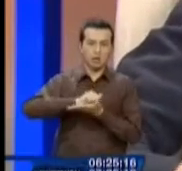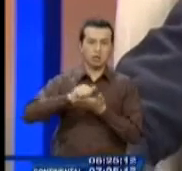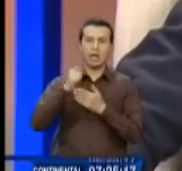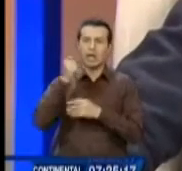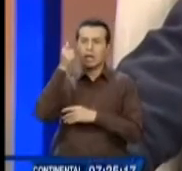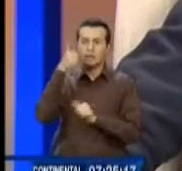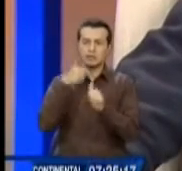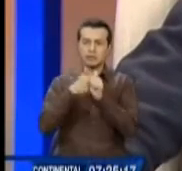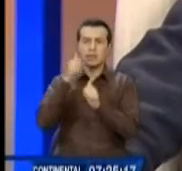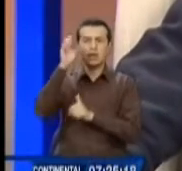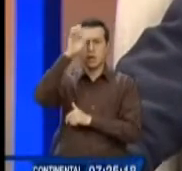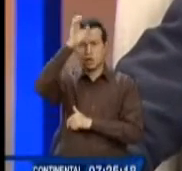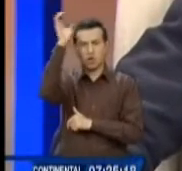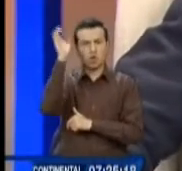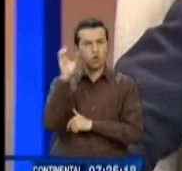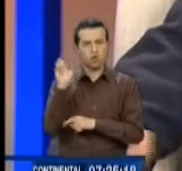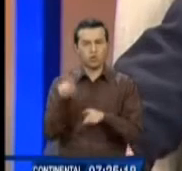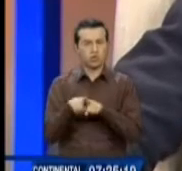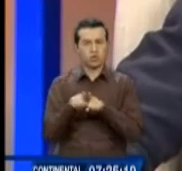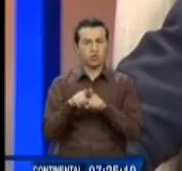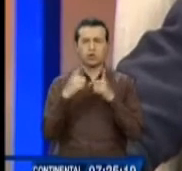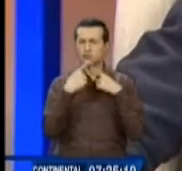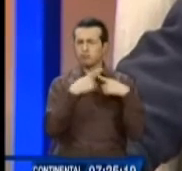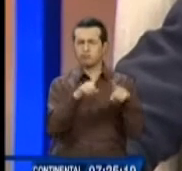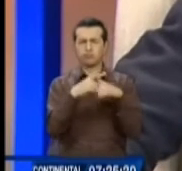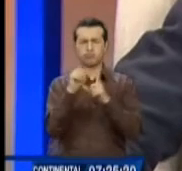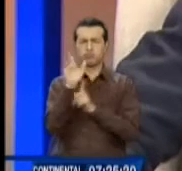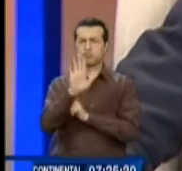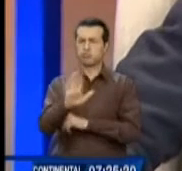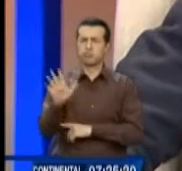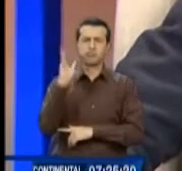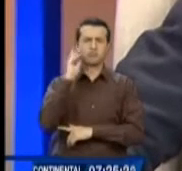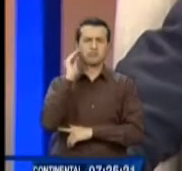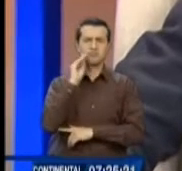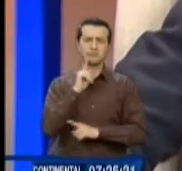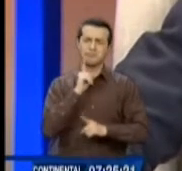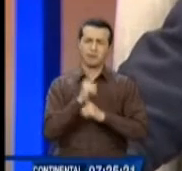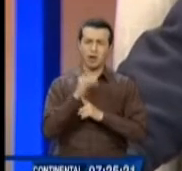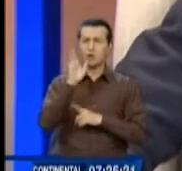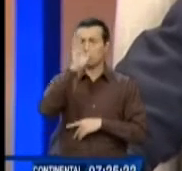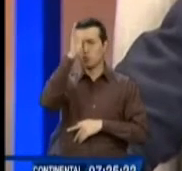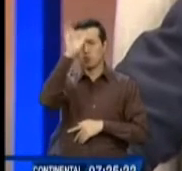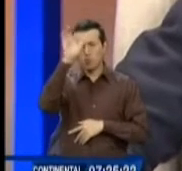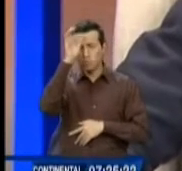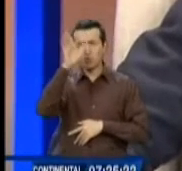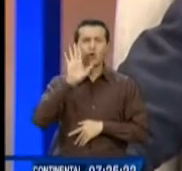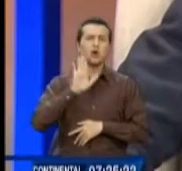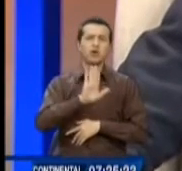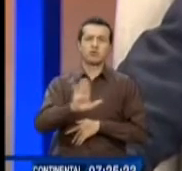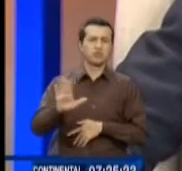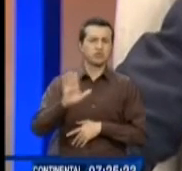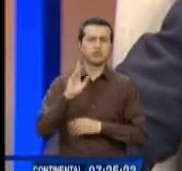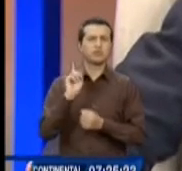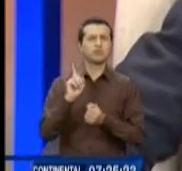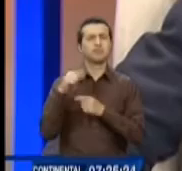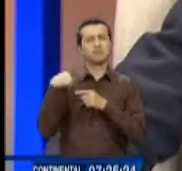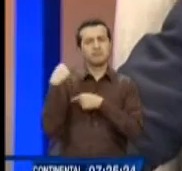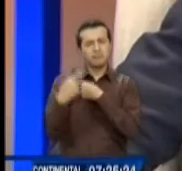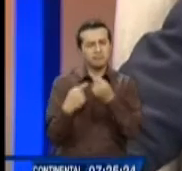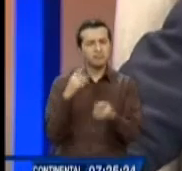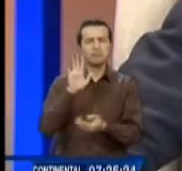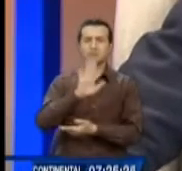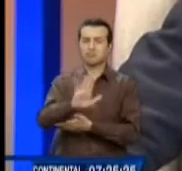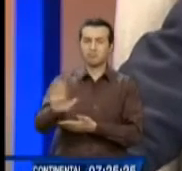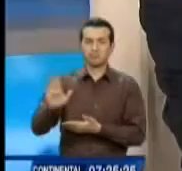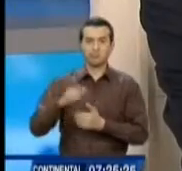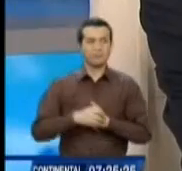si no ya a la costa misma. Hay una diversidad maravillosa de historias, de cultura, de tradiciones, paisajes maravillosos.